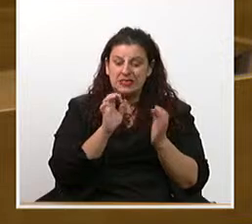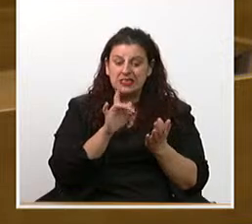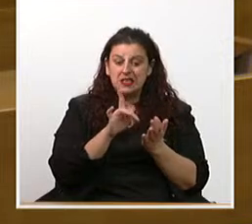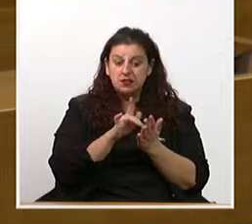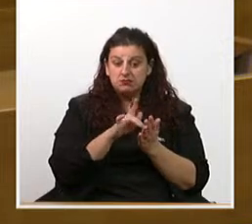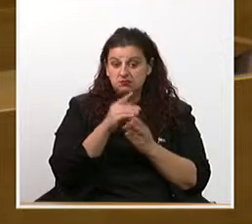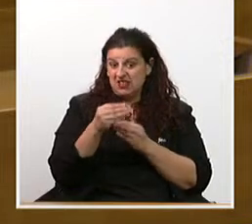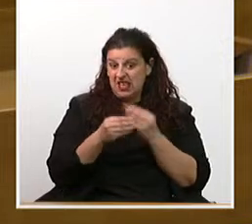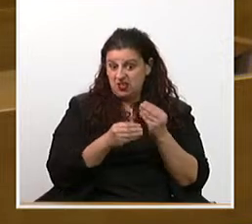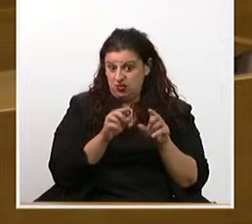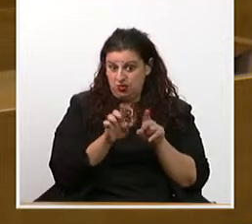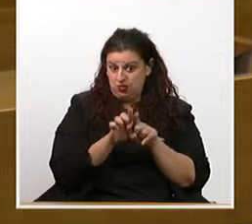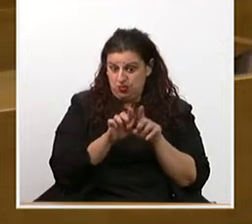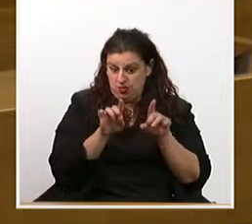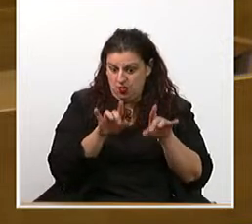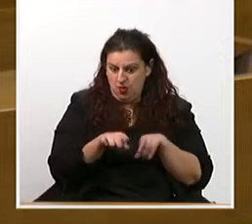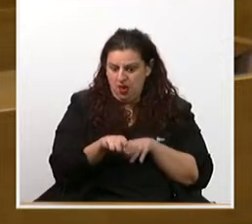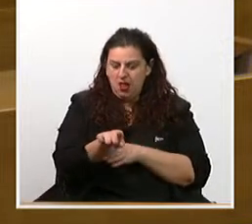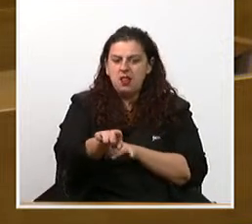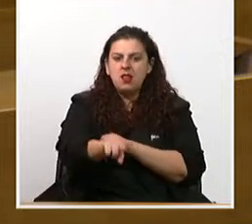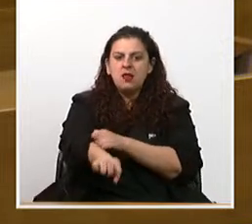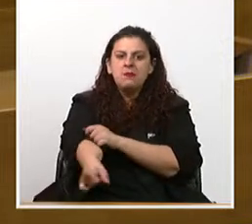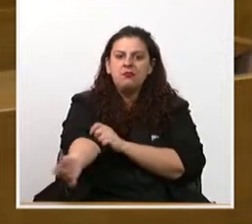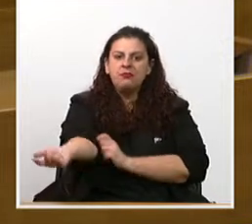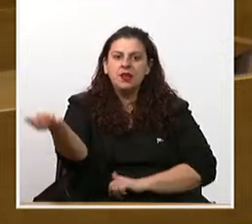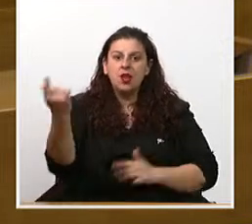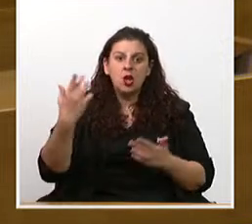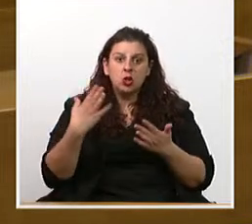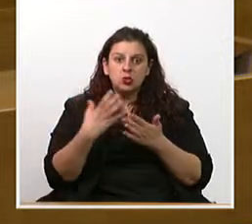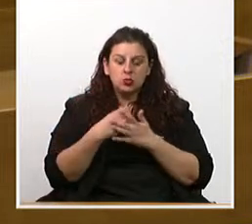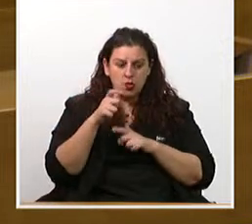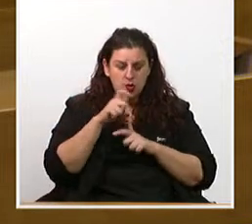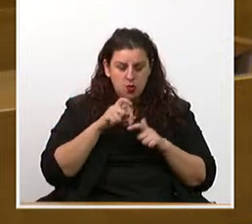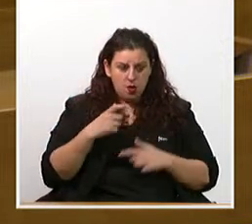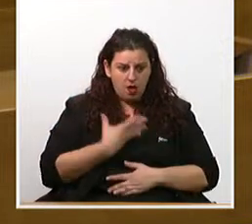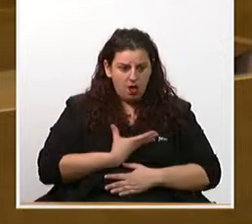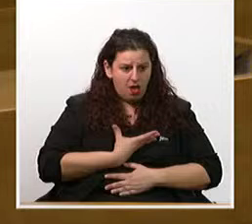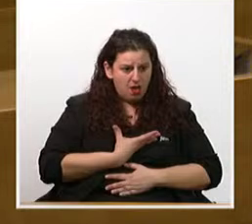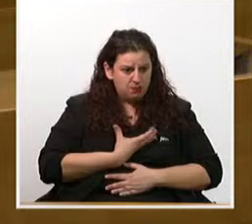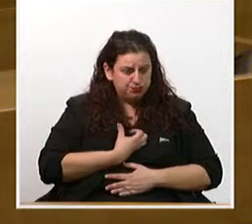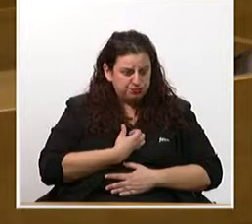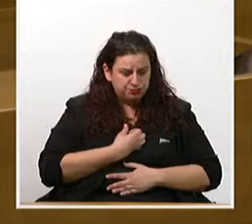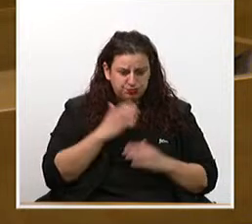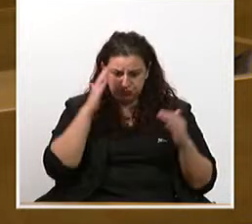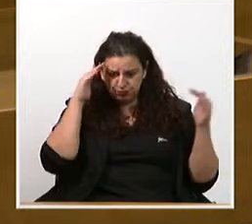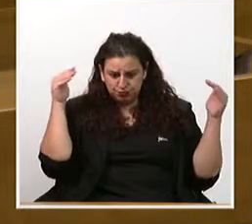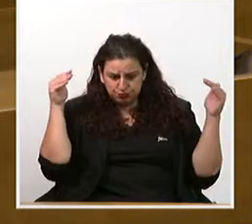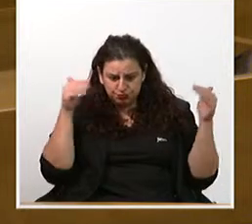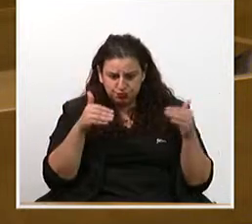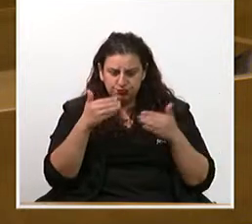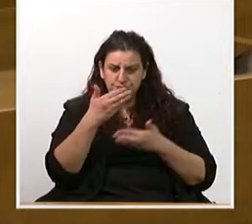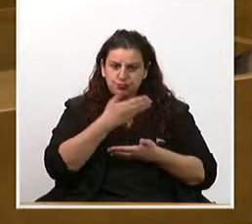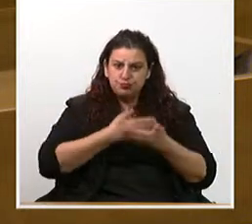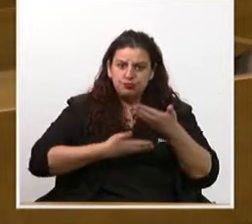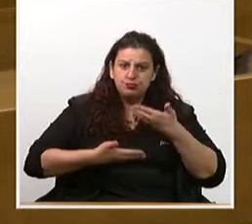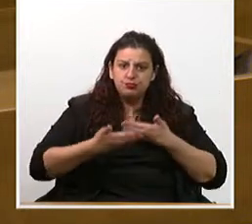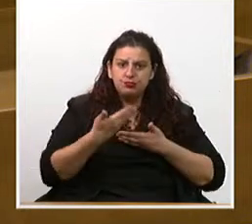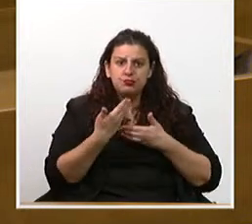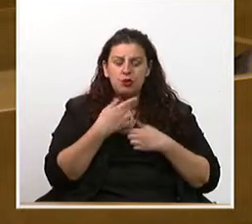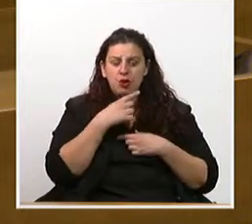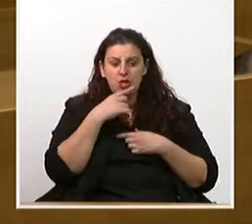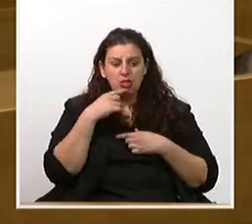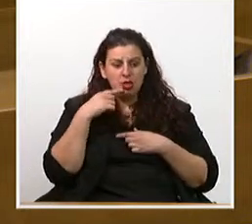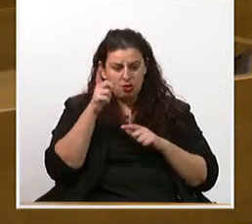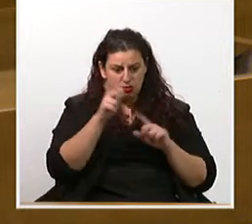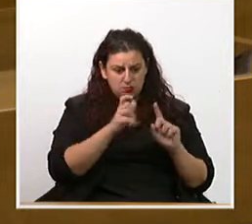estos hechos en princip todos estamos consternados nos volcamos a colaborar o compartir el dolor de Los